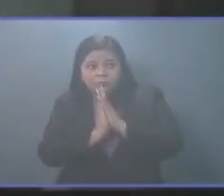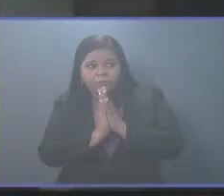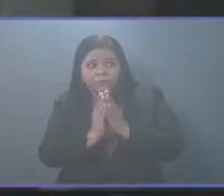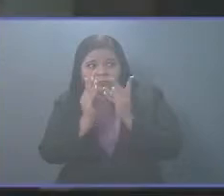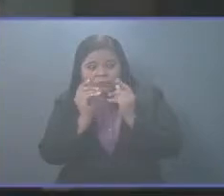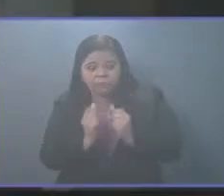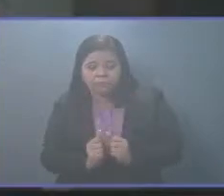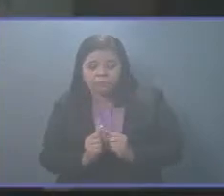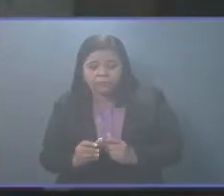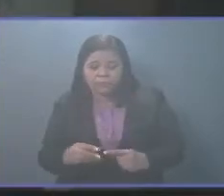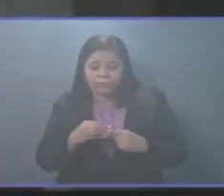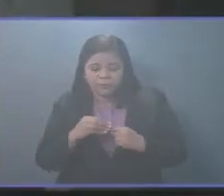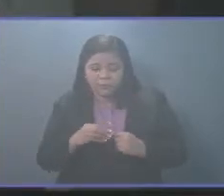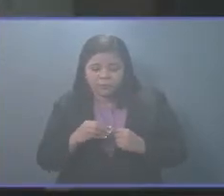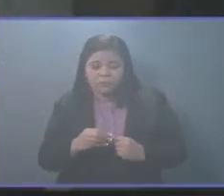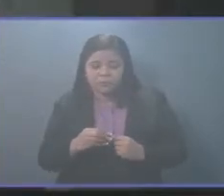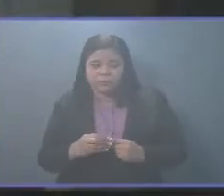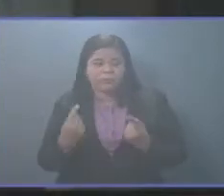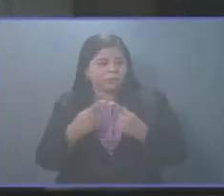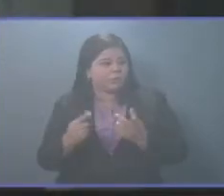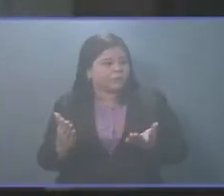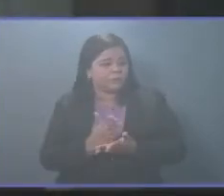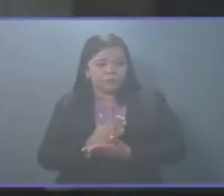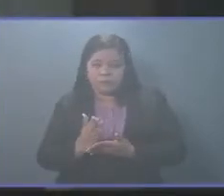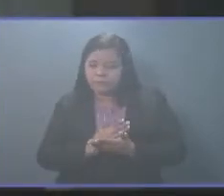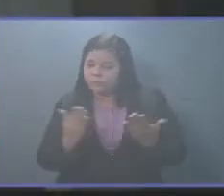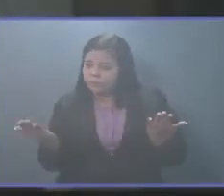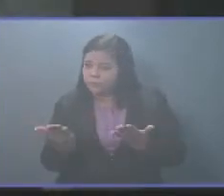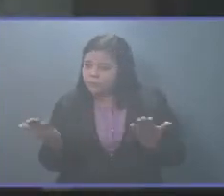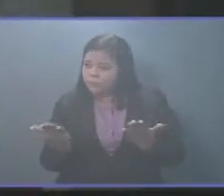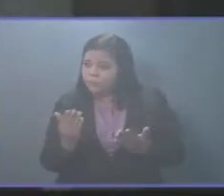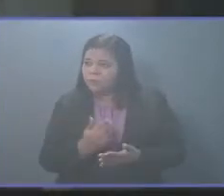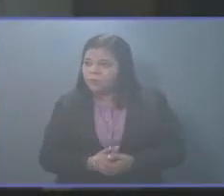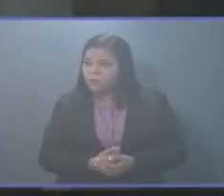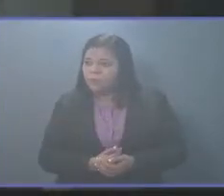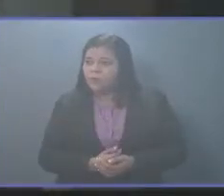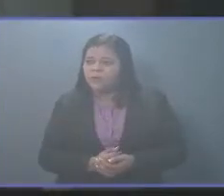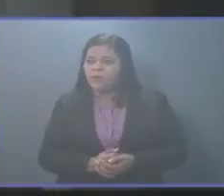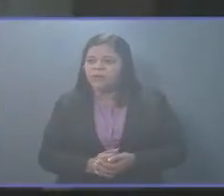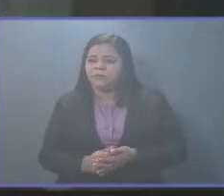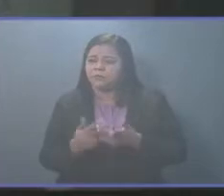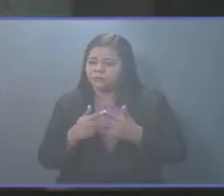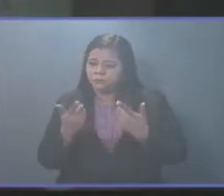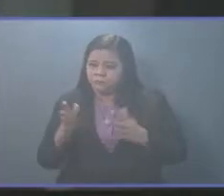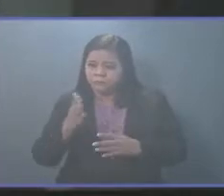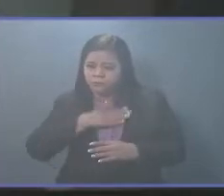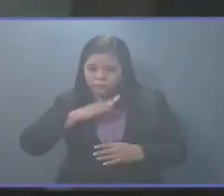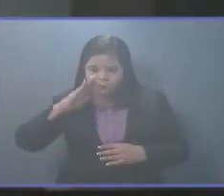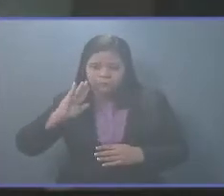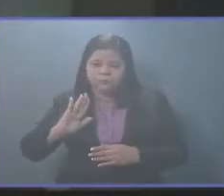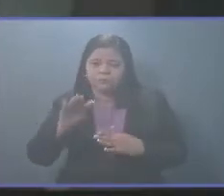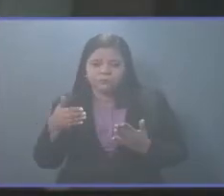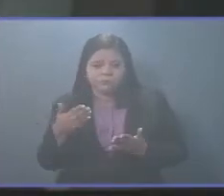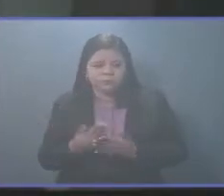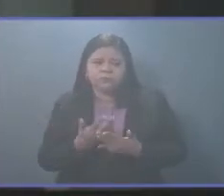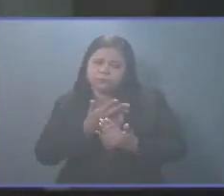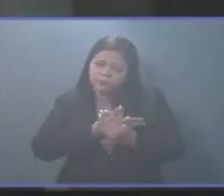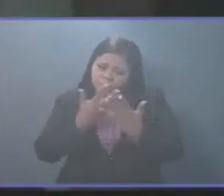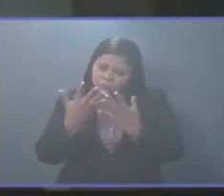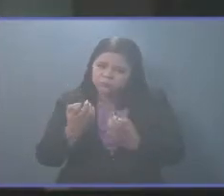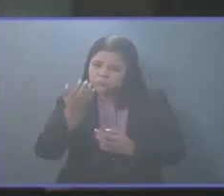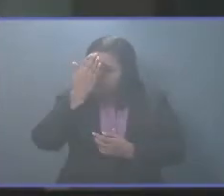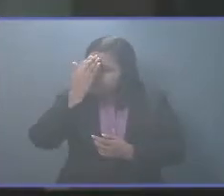presupuesto extraordinario y no lo hicieron. Entonces, ahí también este es otro de los incumplimientos de ley, pero me gustaría saber si